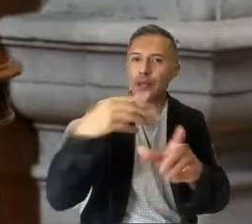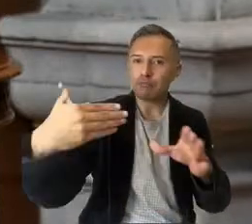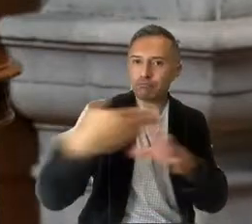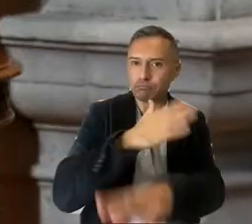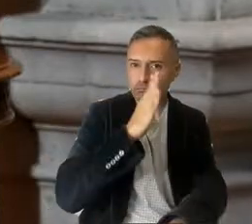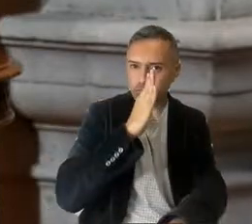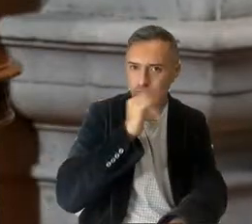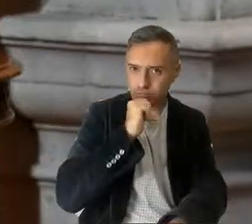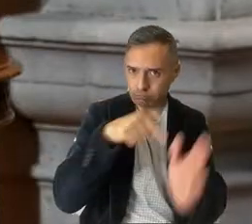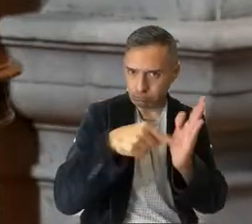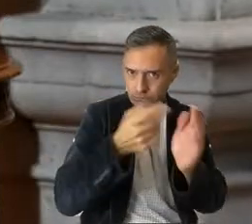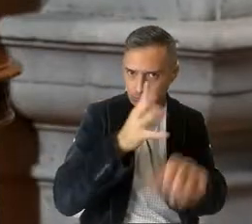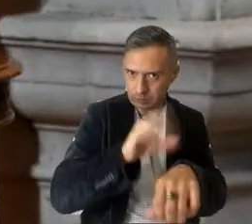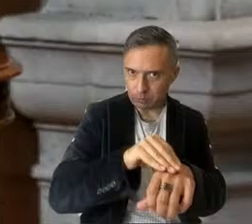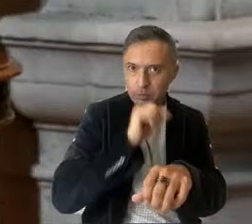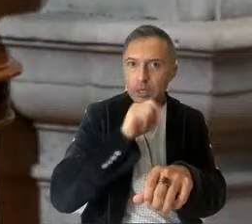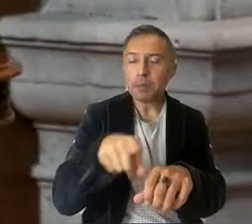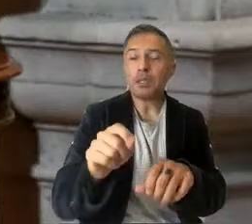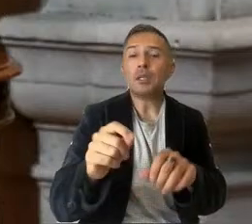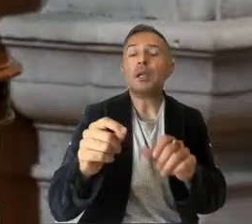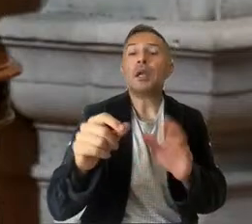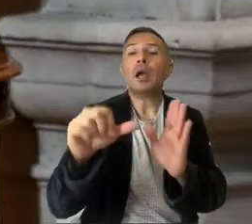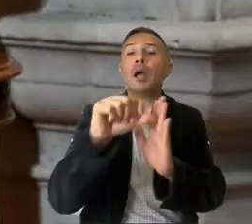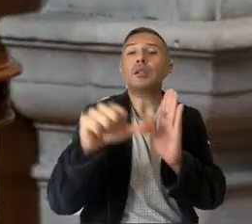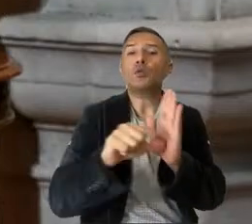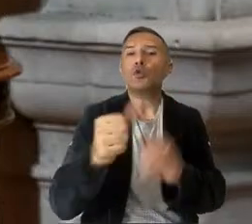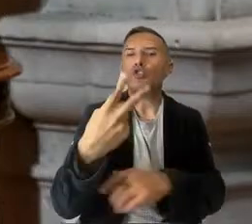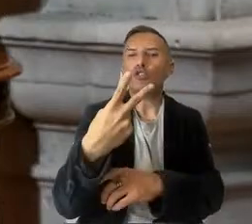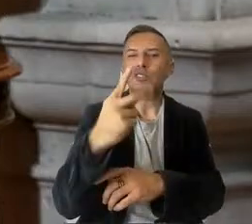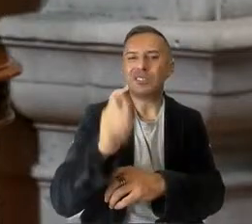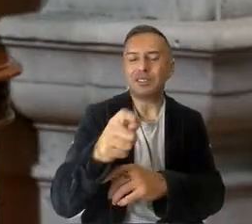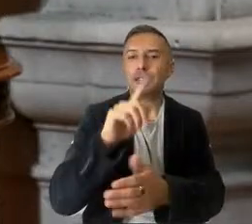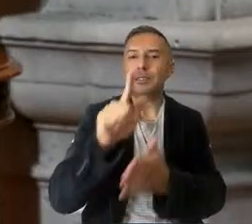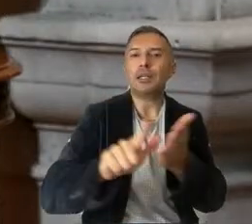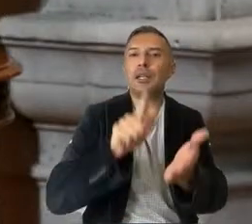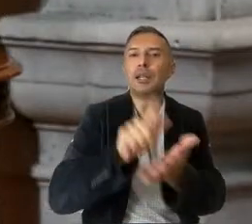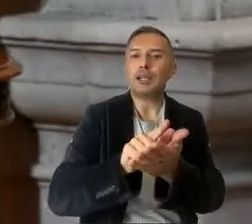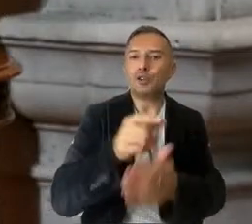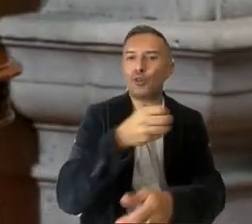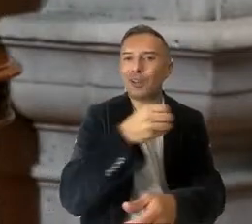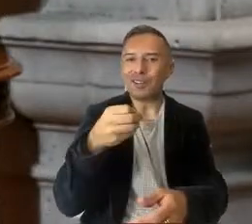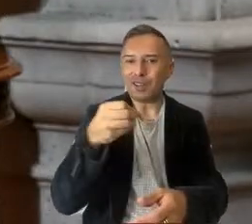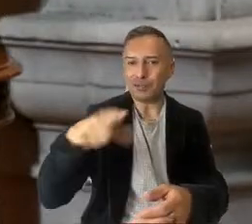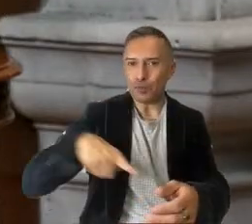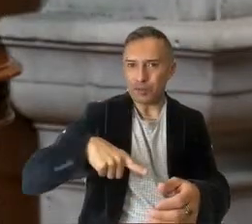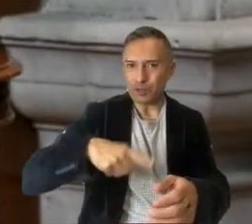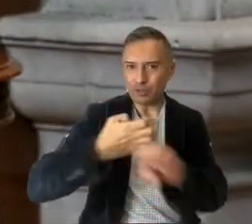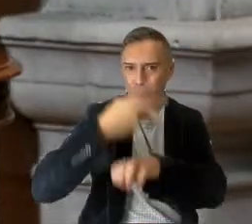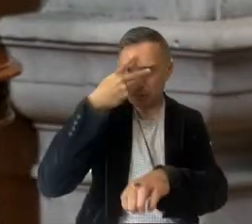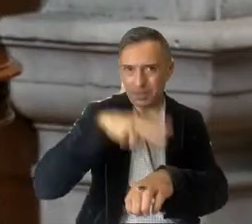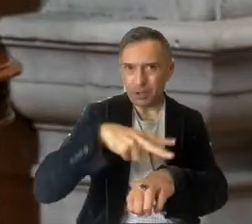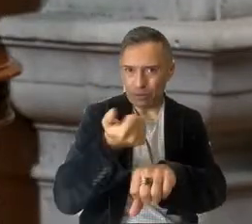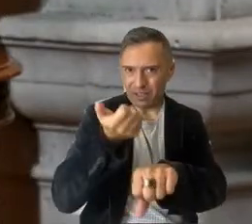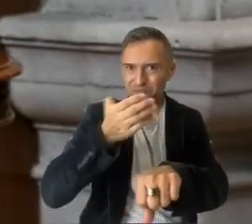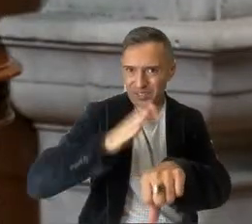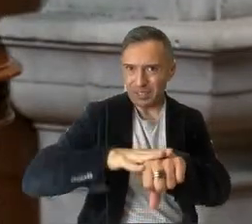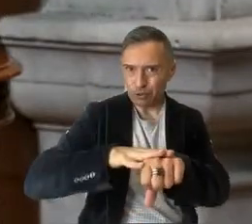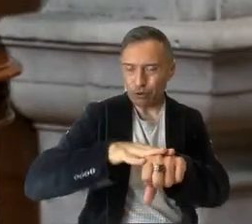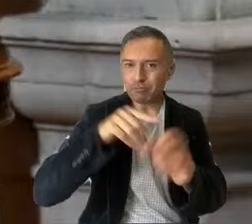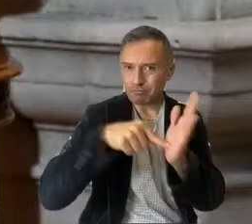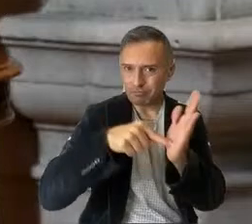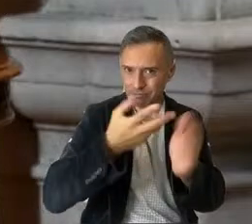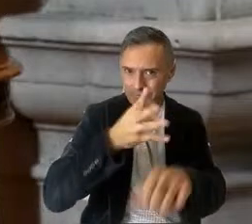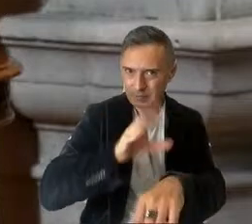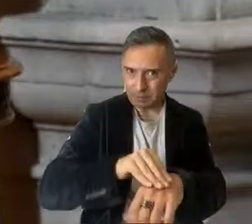México, y con fundamento en lo dispuesto en el artículo 2 de la Ley Orgánica de la Administración Pública del Estado de México,